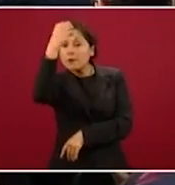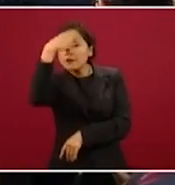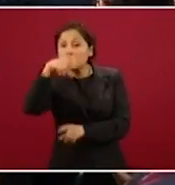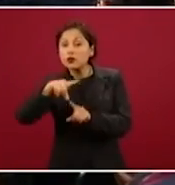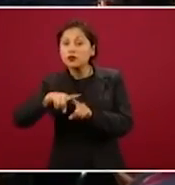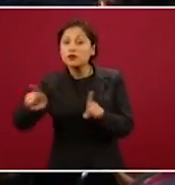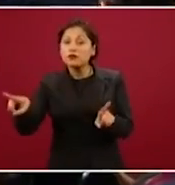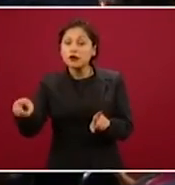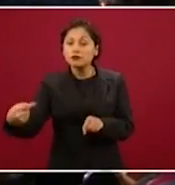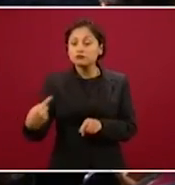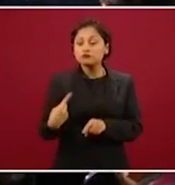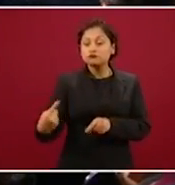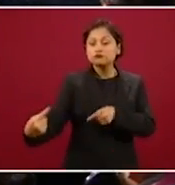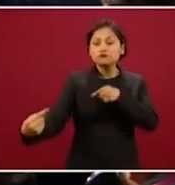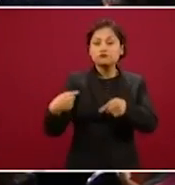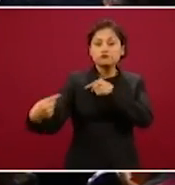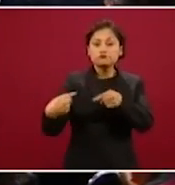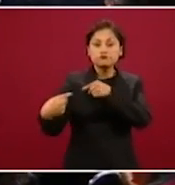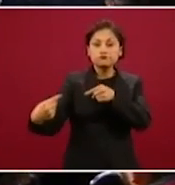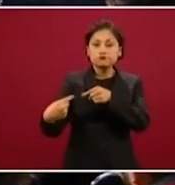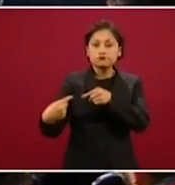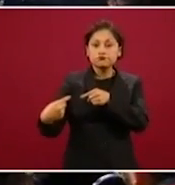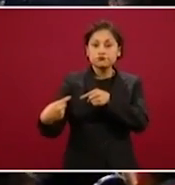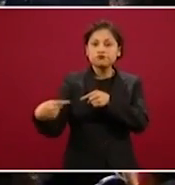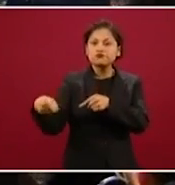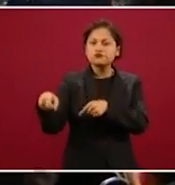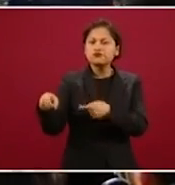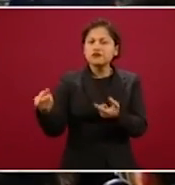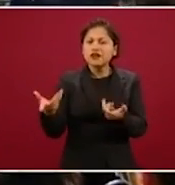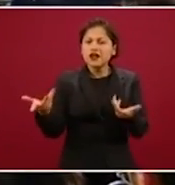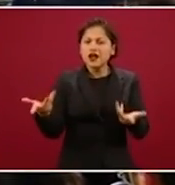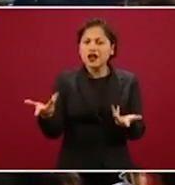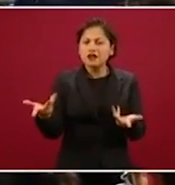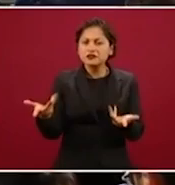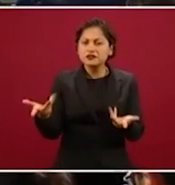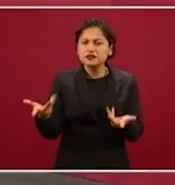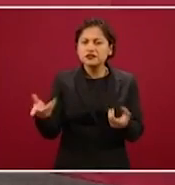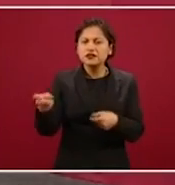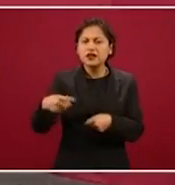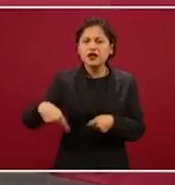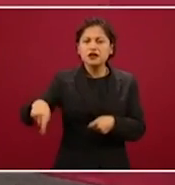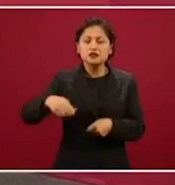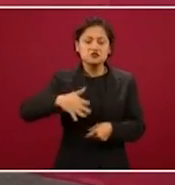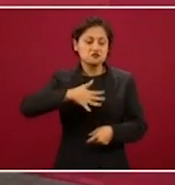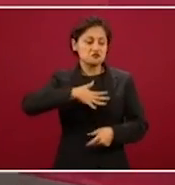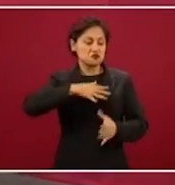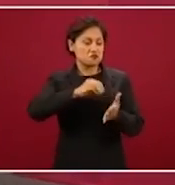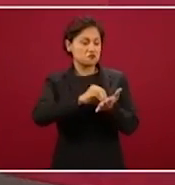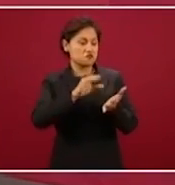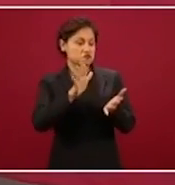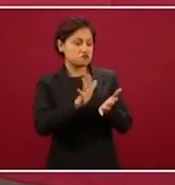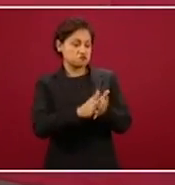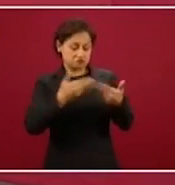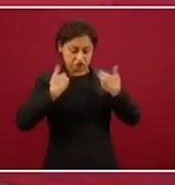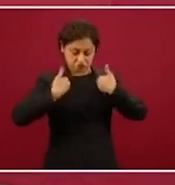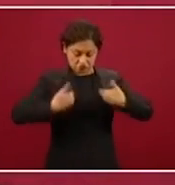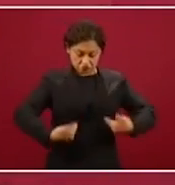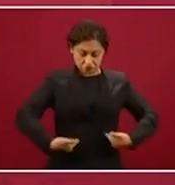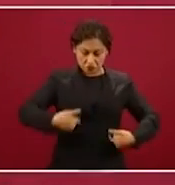¿sí?, las convierten, ¿sí?, en bandera, en